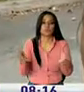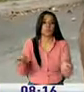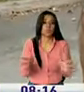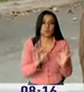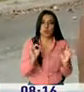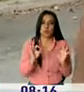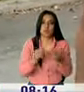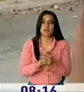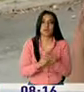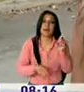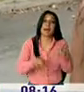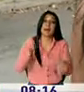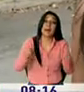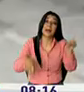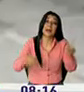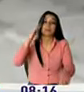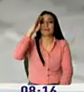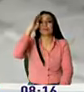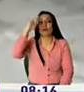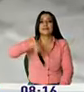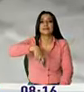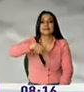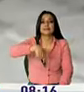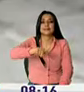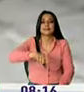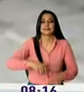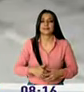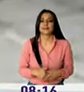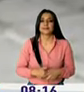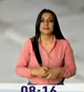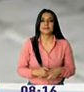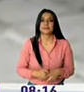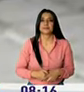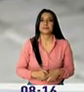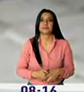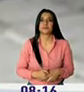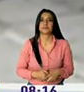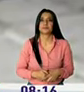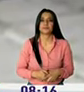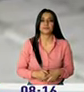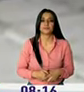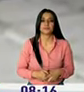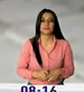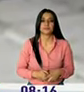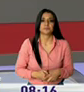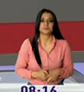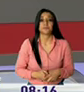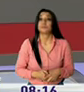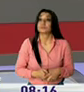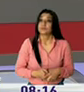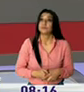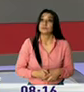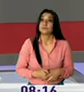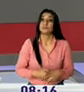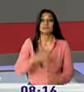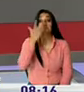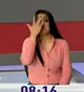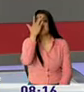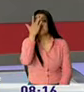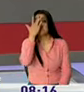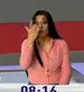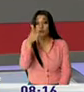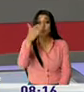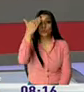veces pasa la policía. En Quito informó Andrea Valareso. ¿Saben por qué pasa eso, autoridades? Porque no hay nadie,